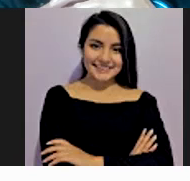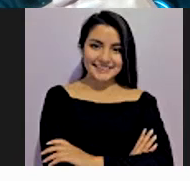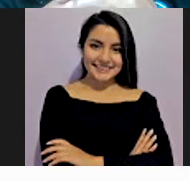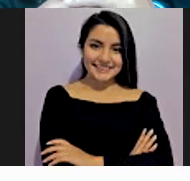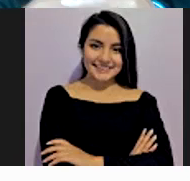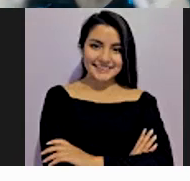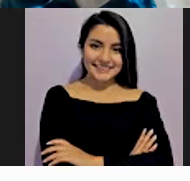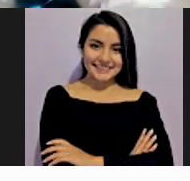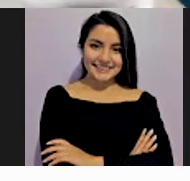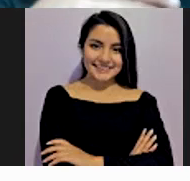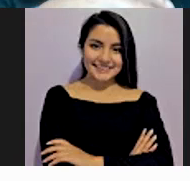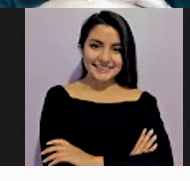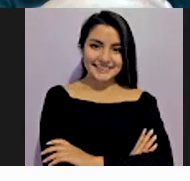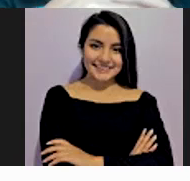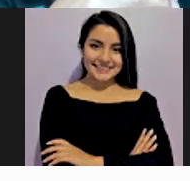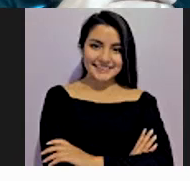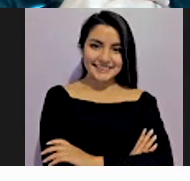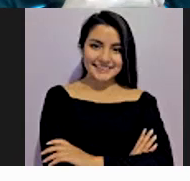usted calcula en este caso, pues,